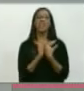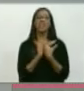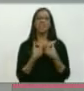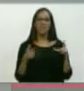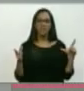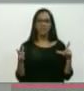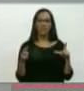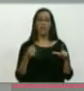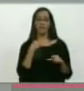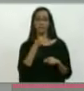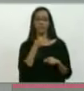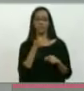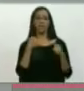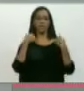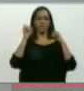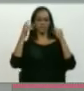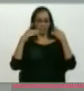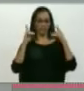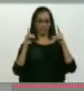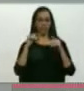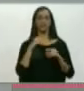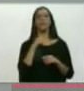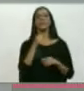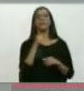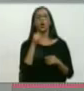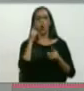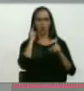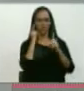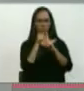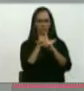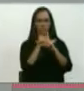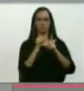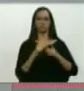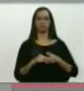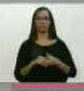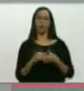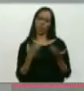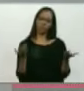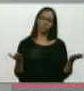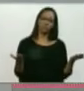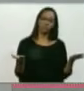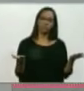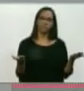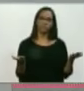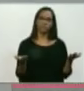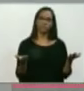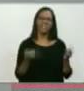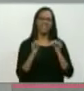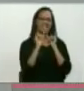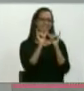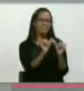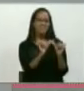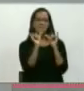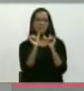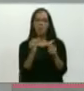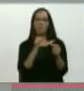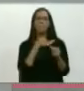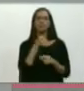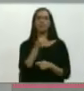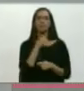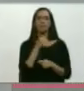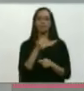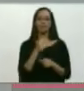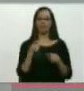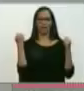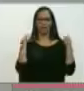el periodismo independiente y el periodismo objetivo. O sea, el mismo periodismo que practica el